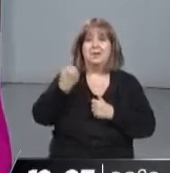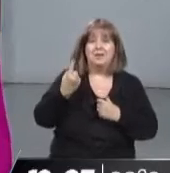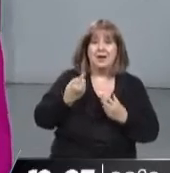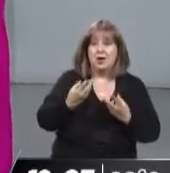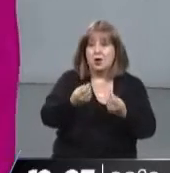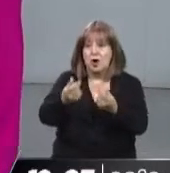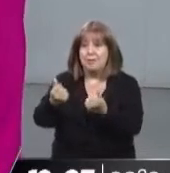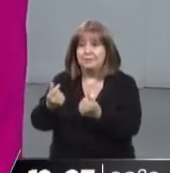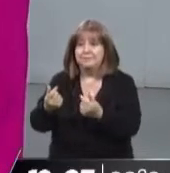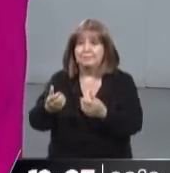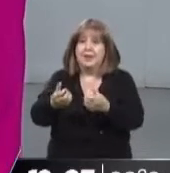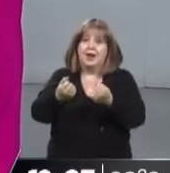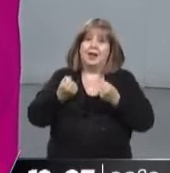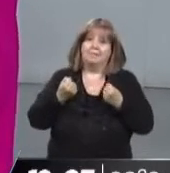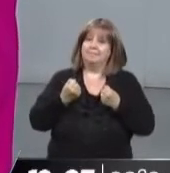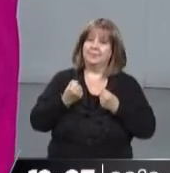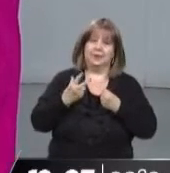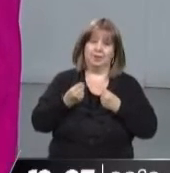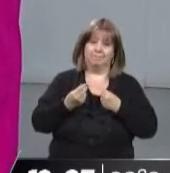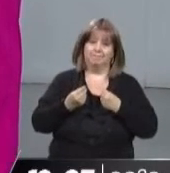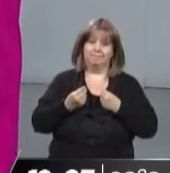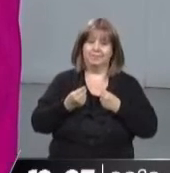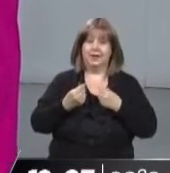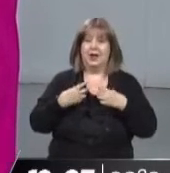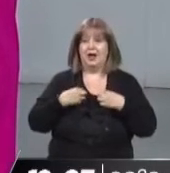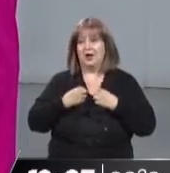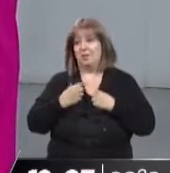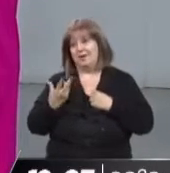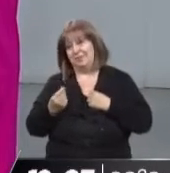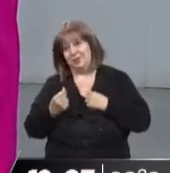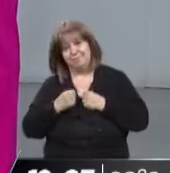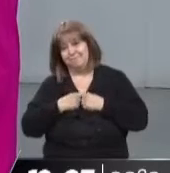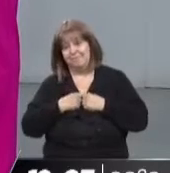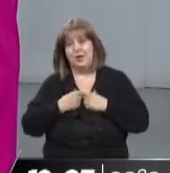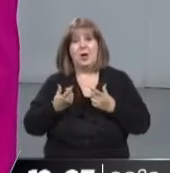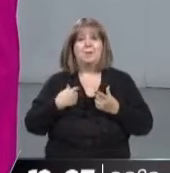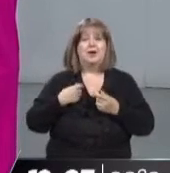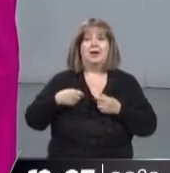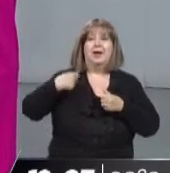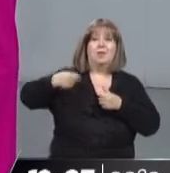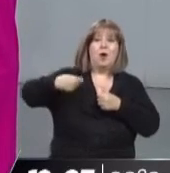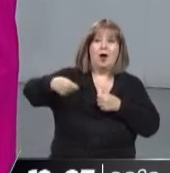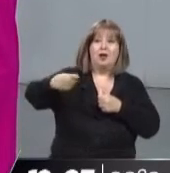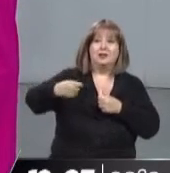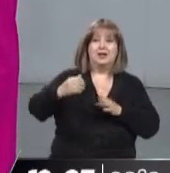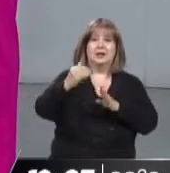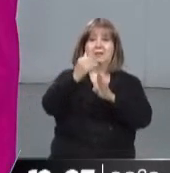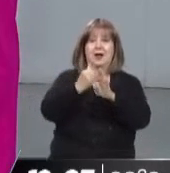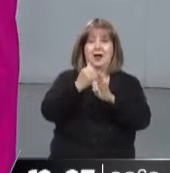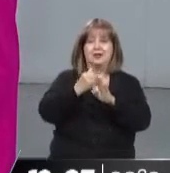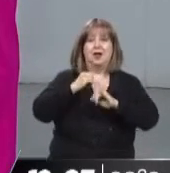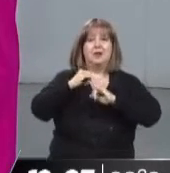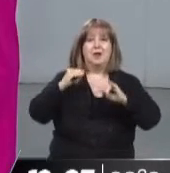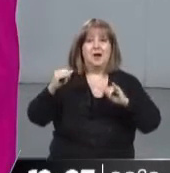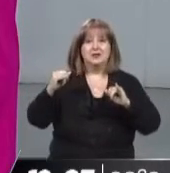compra de indumentaria. Lo primero que dejás de comprar es ropa, es pilcha. Sí. Te empiezan a poner más cuotas, te empiezan a bajar el precio, a sacar promociones,